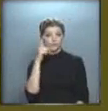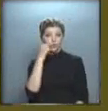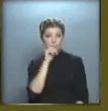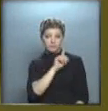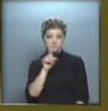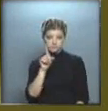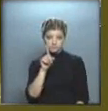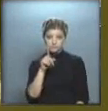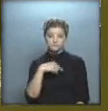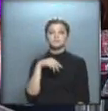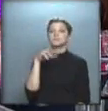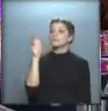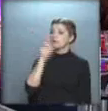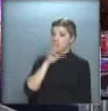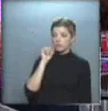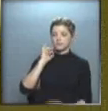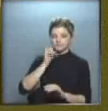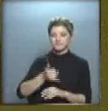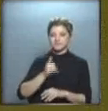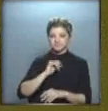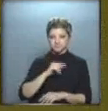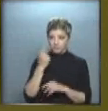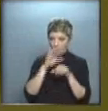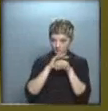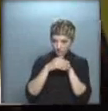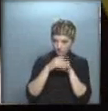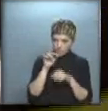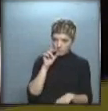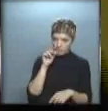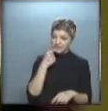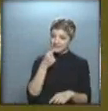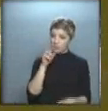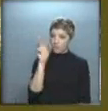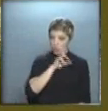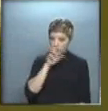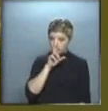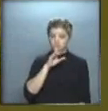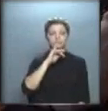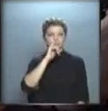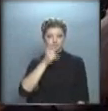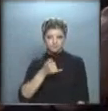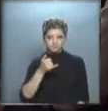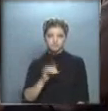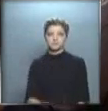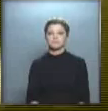Con las chicas. Con una chica. Ponete el micrófono en la boca, así te escuchamos todos.